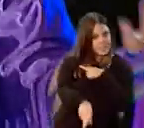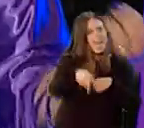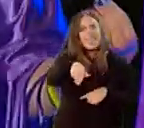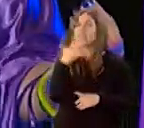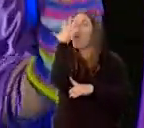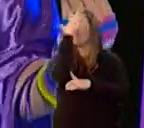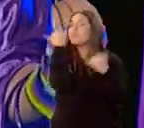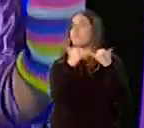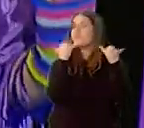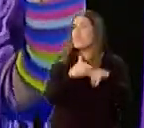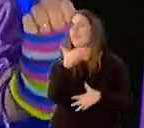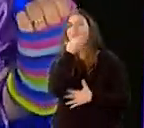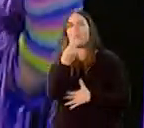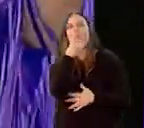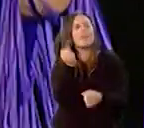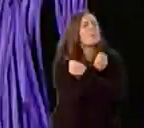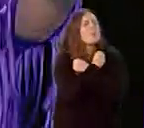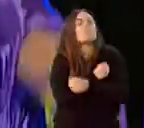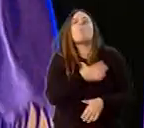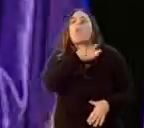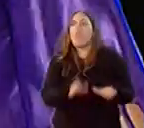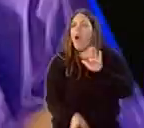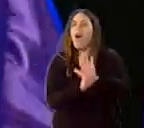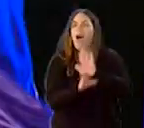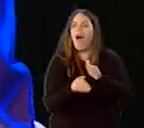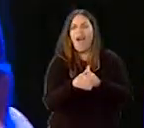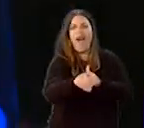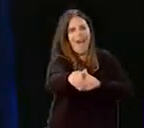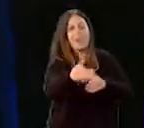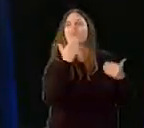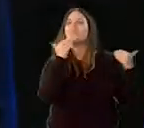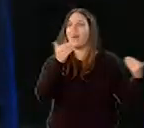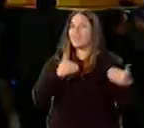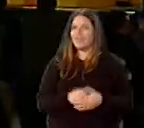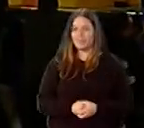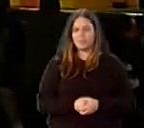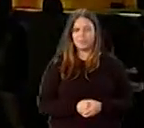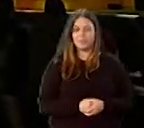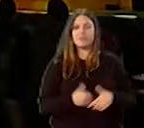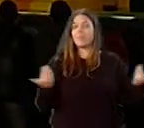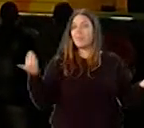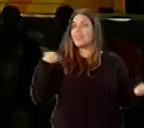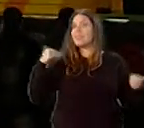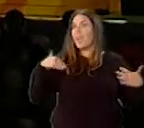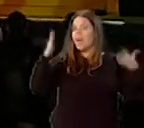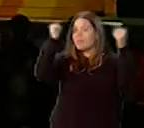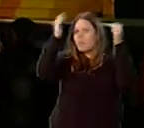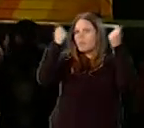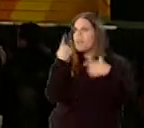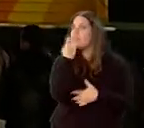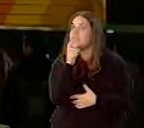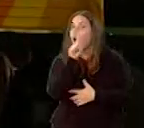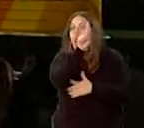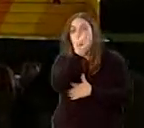podamos seguir teniéndola y disfrutando la gracia decir que se despide de esta manera y les queda un minuto y